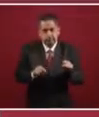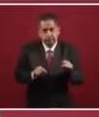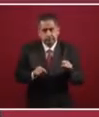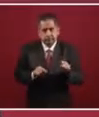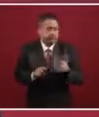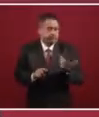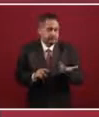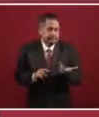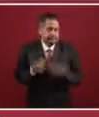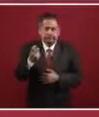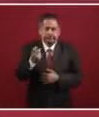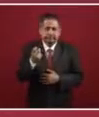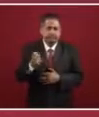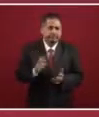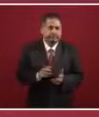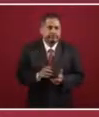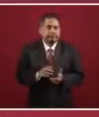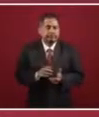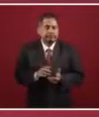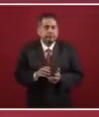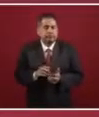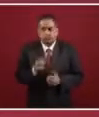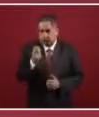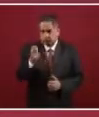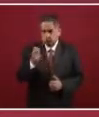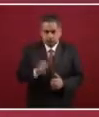Entonces, por eso